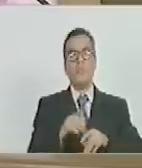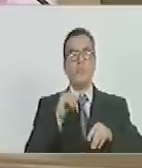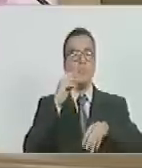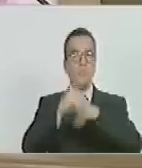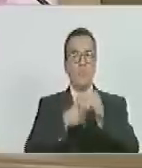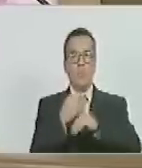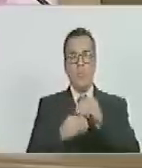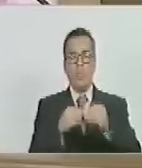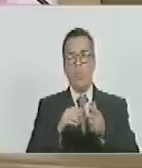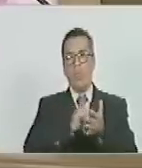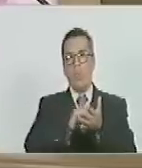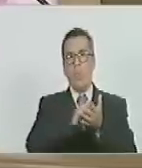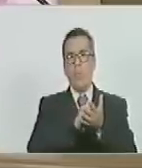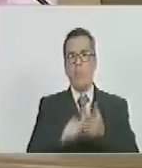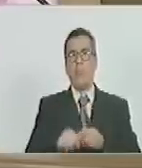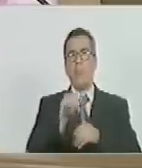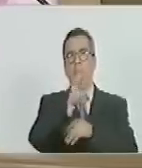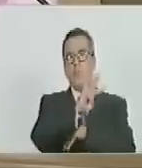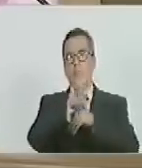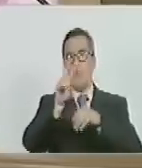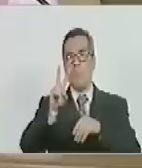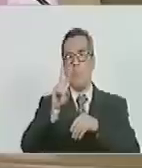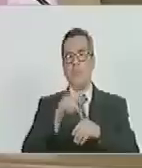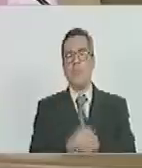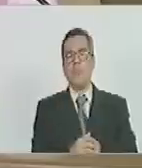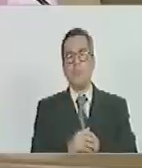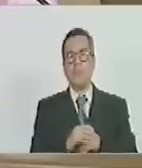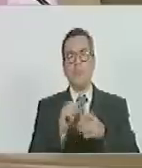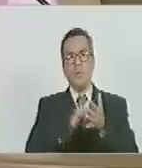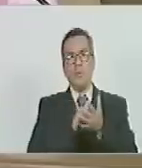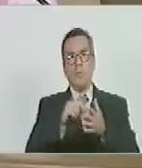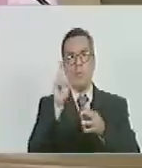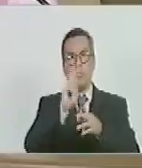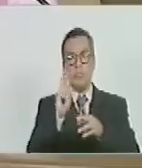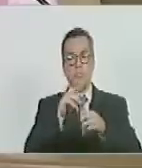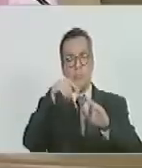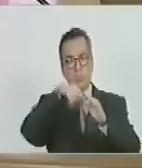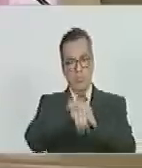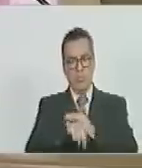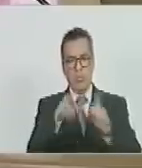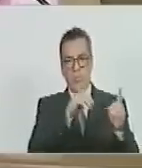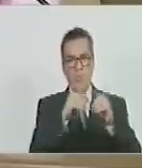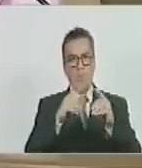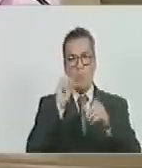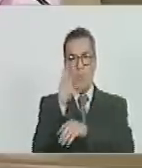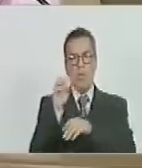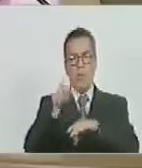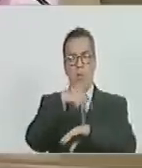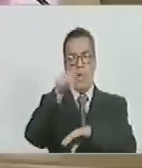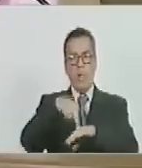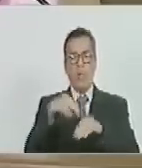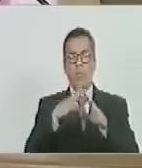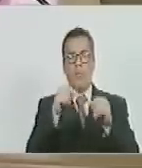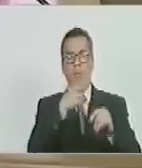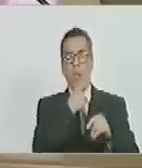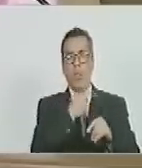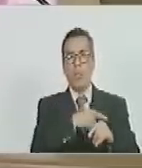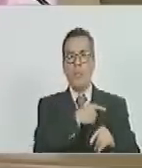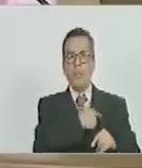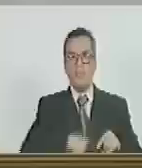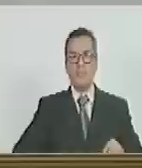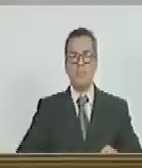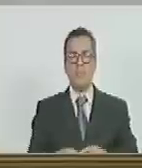conformidad con lo establecido en el artículo 42 del Reglamento Interior y de Debates de la Asamblea Nacional. Es todo, ciudadano